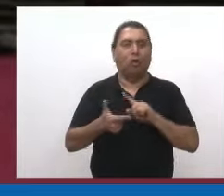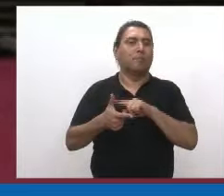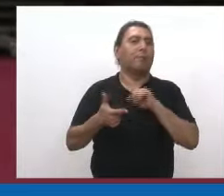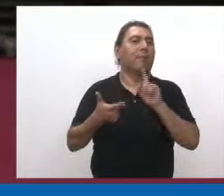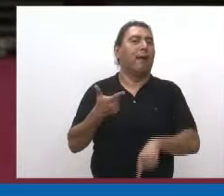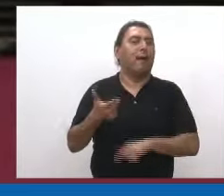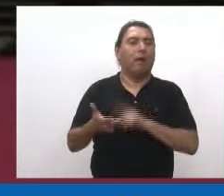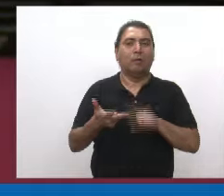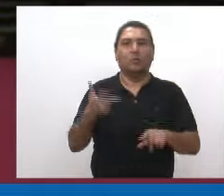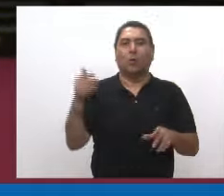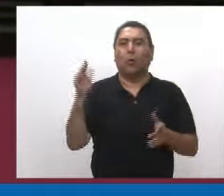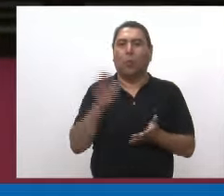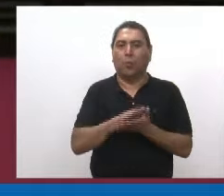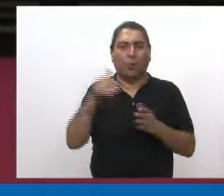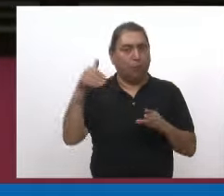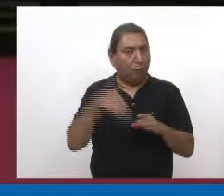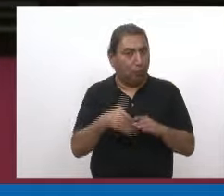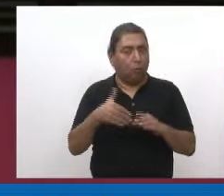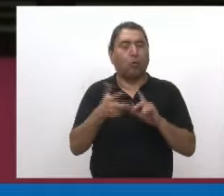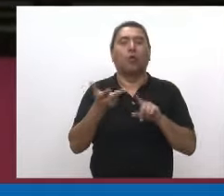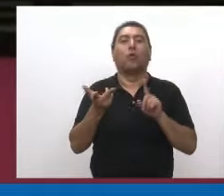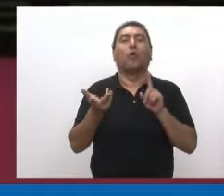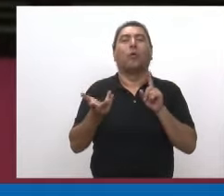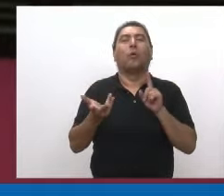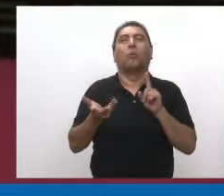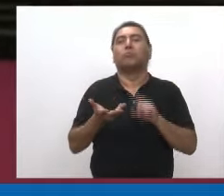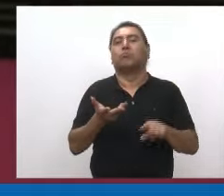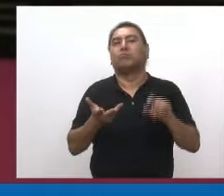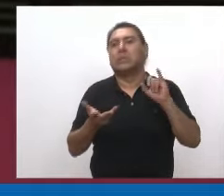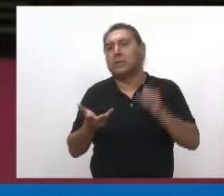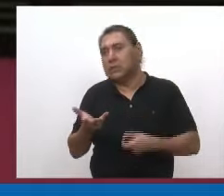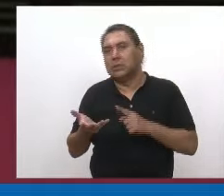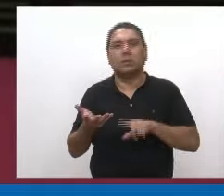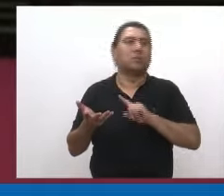fondo, sobre por qué sí, por qué no.